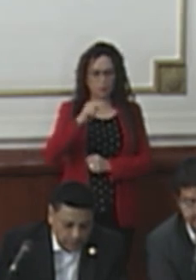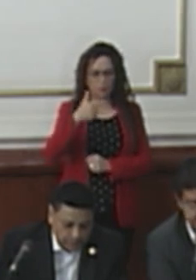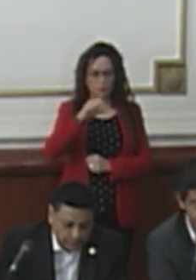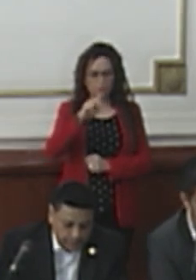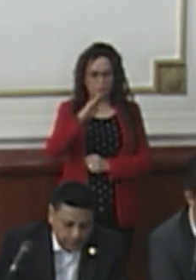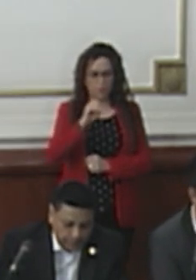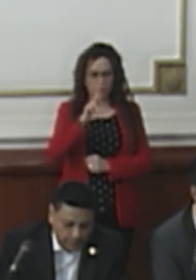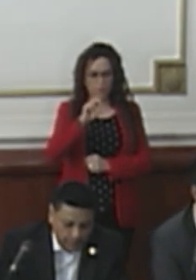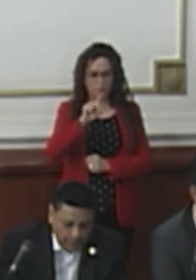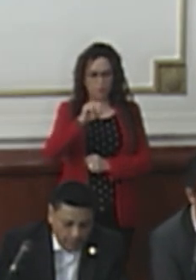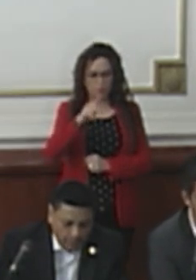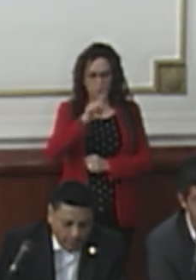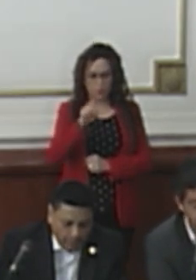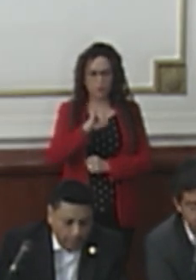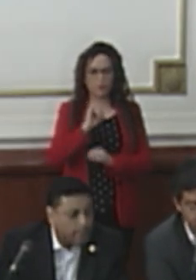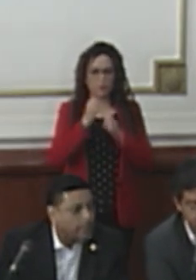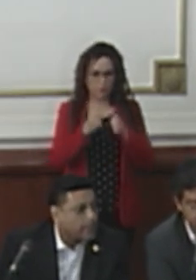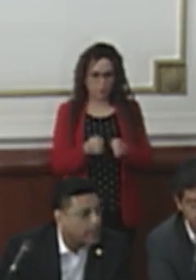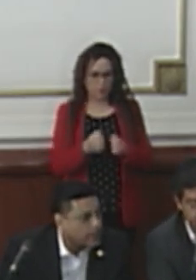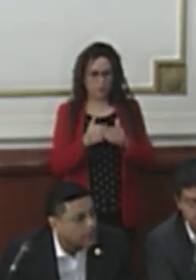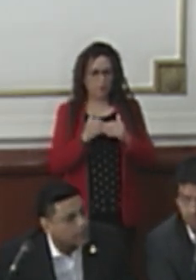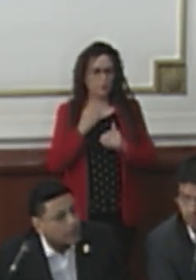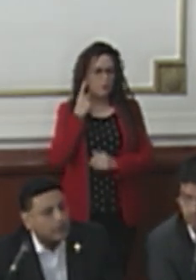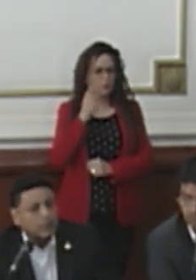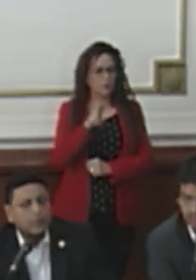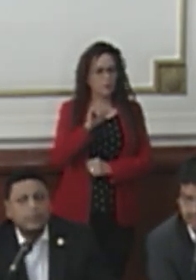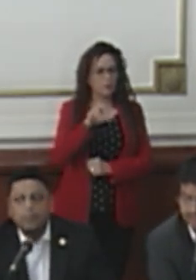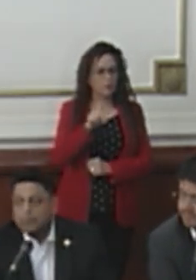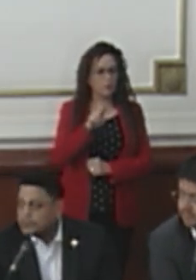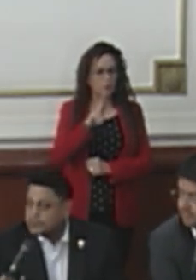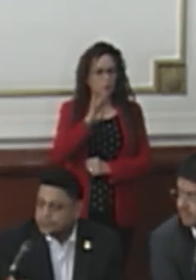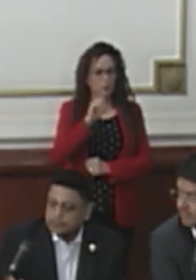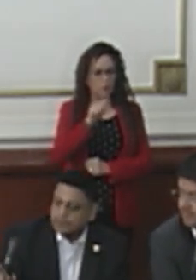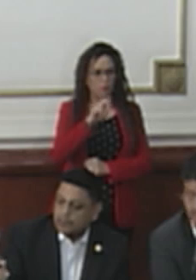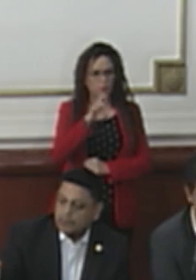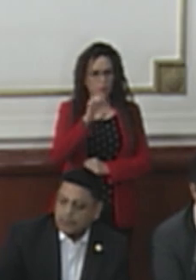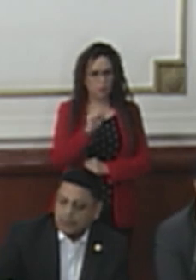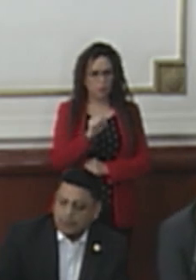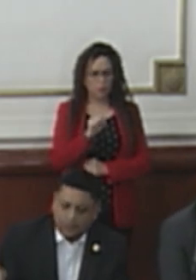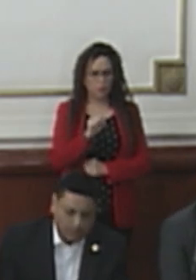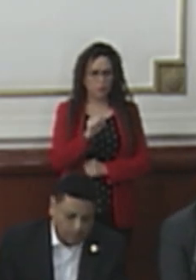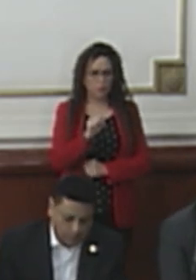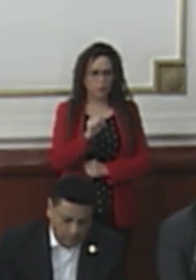Presente. Diputado Ricardo Rubio Torres.